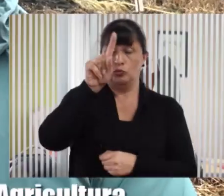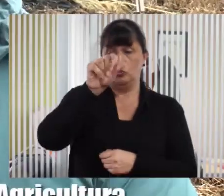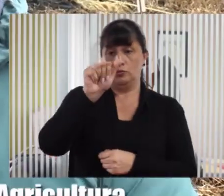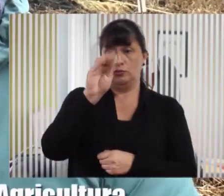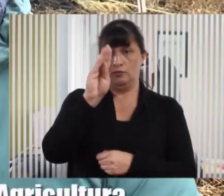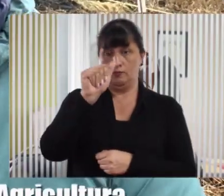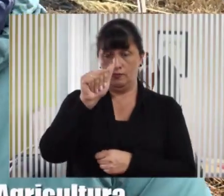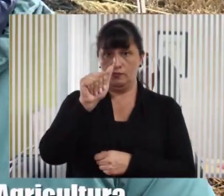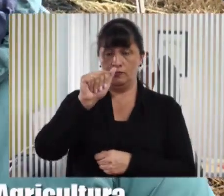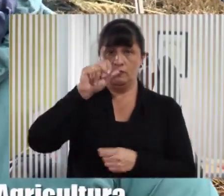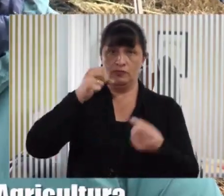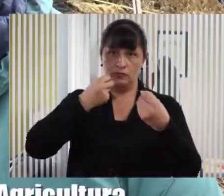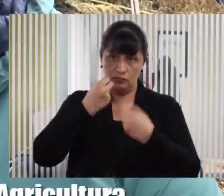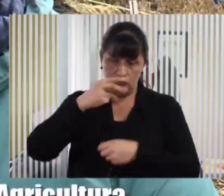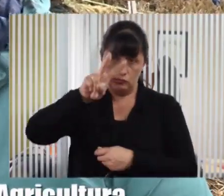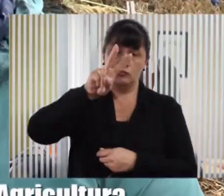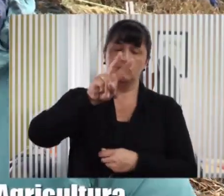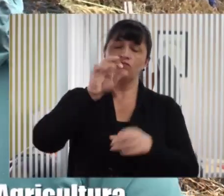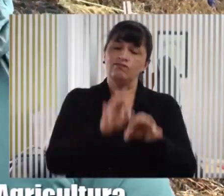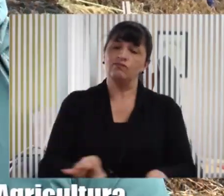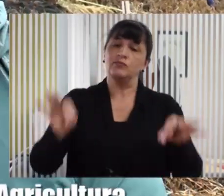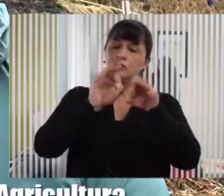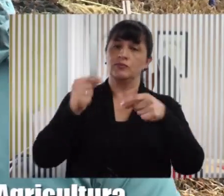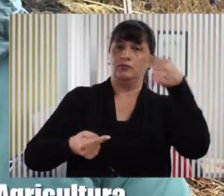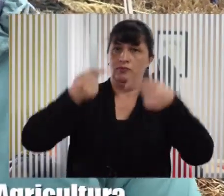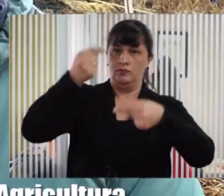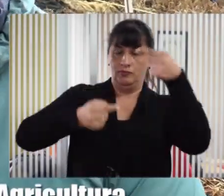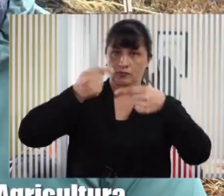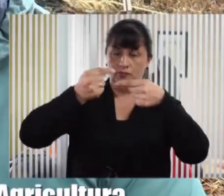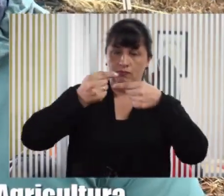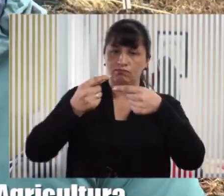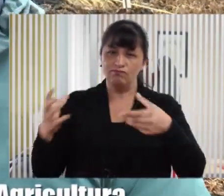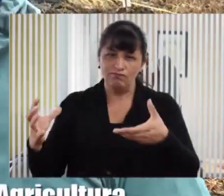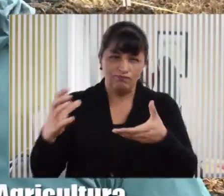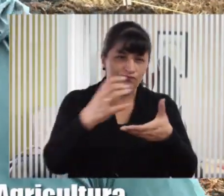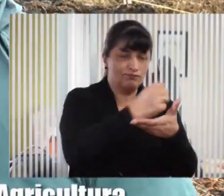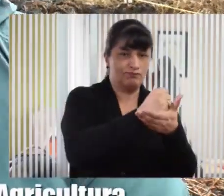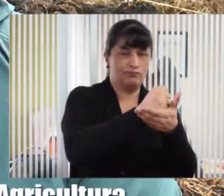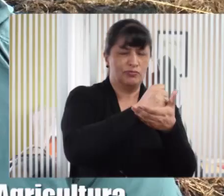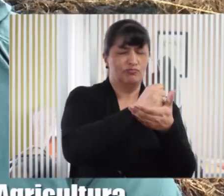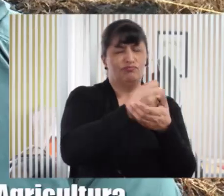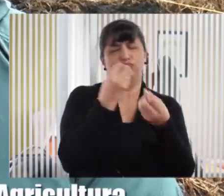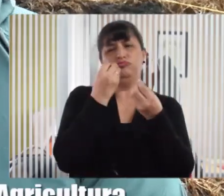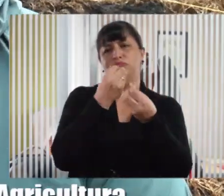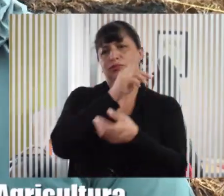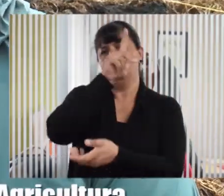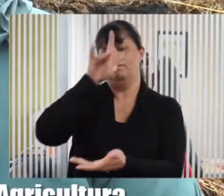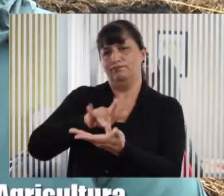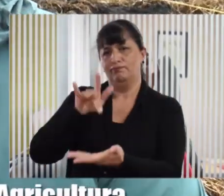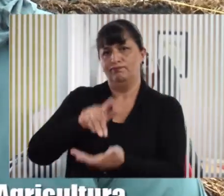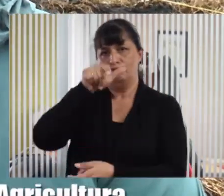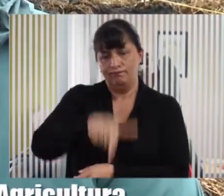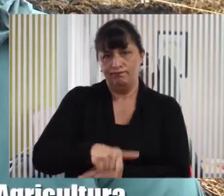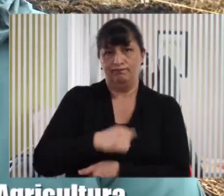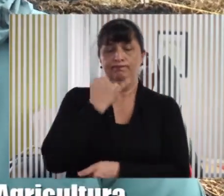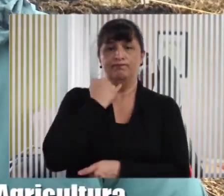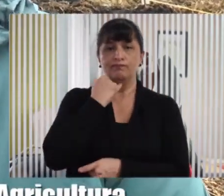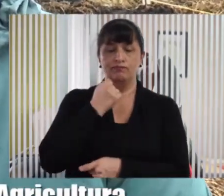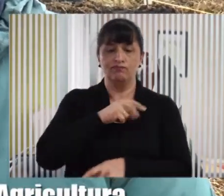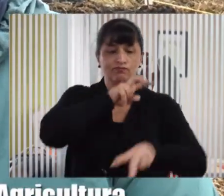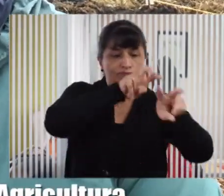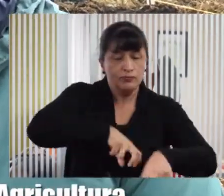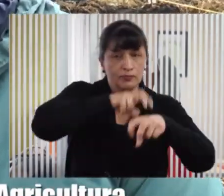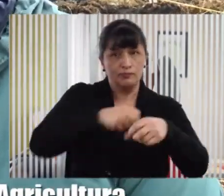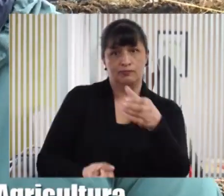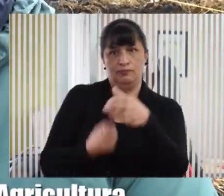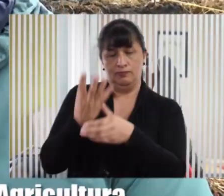la 22ª versión de este importante concurso, que reúne a cientos de cibateños en torno a la producción